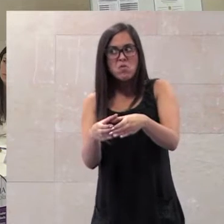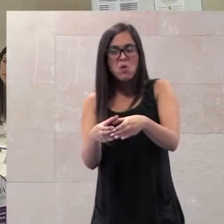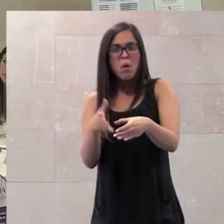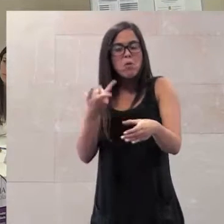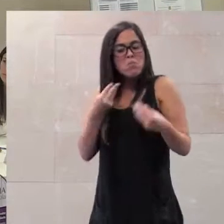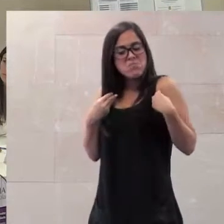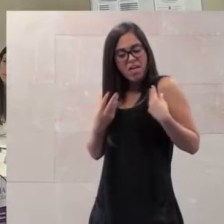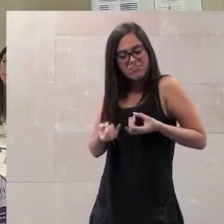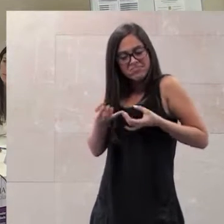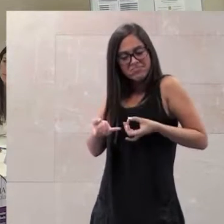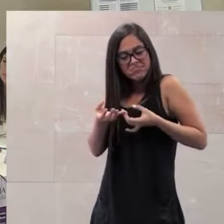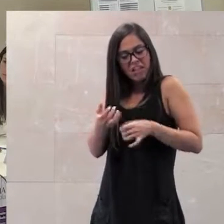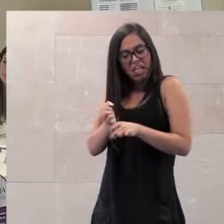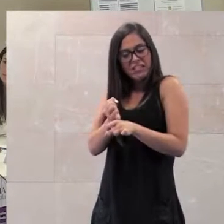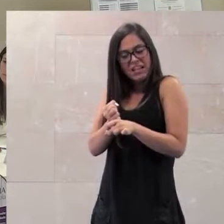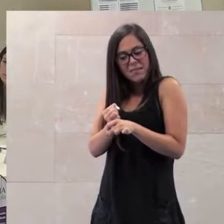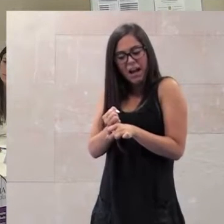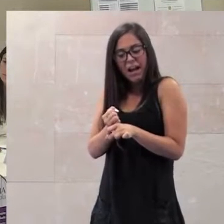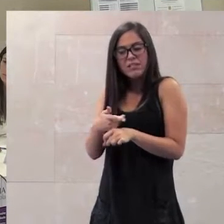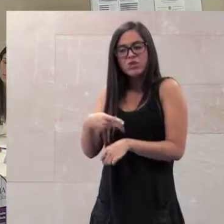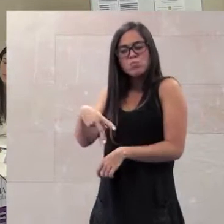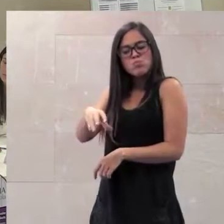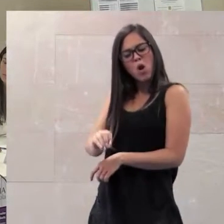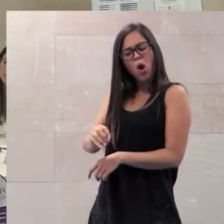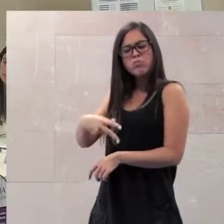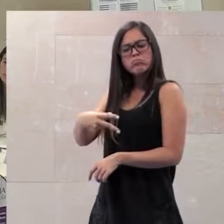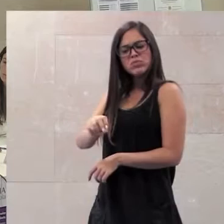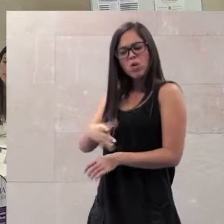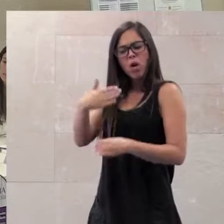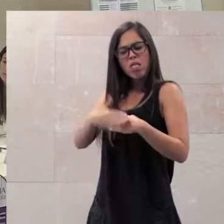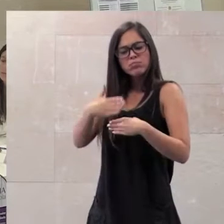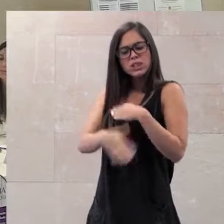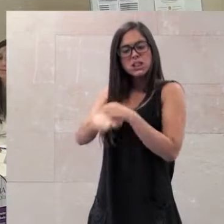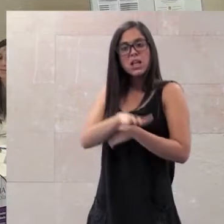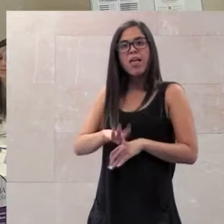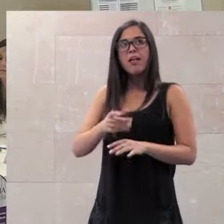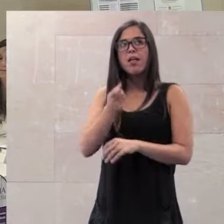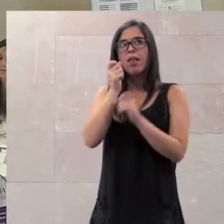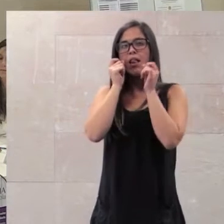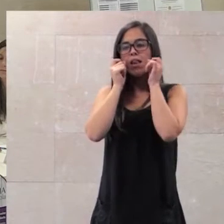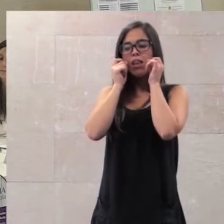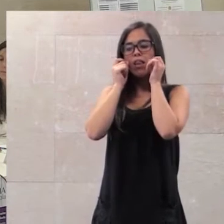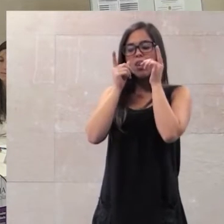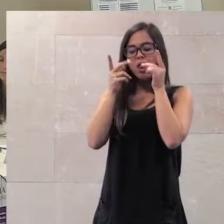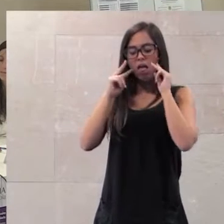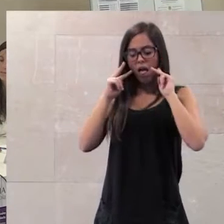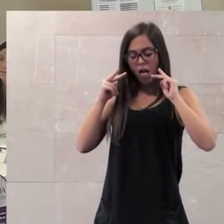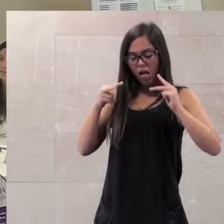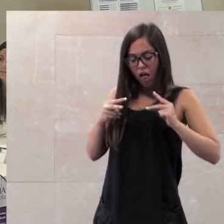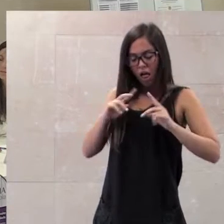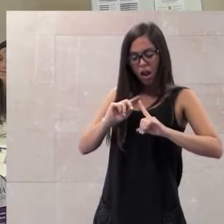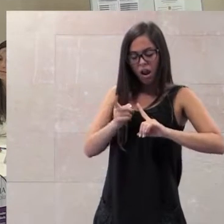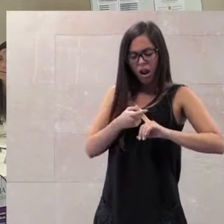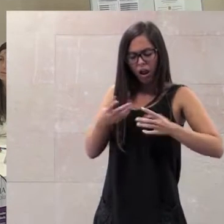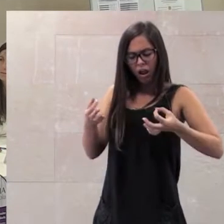vida, mis condiciones, y empieza a trabajar el no, los límites, y ahí es donde de repente empieza a identificar lo que le pasa, ¿no? Entonces yo entendería la